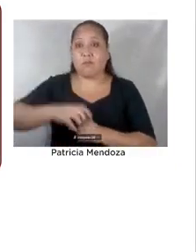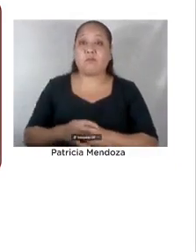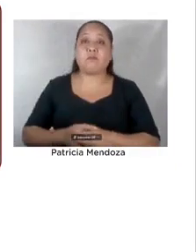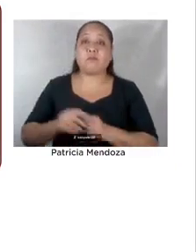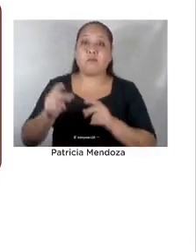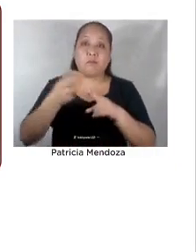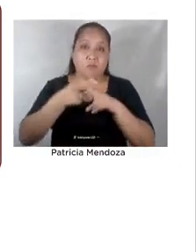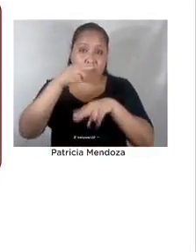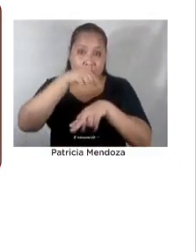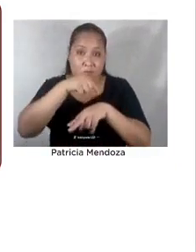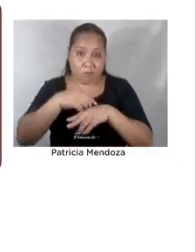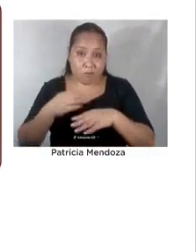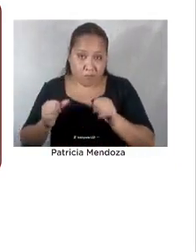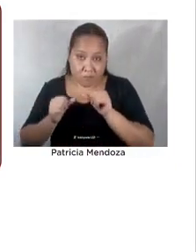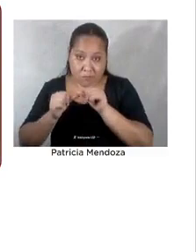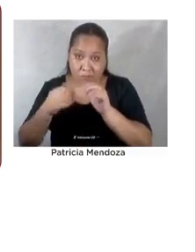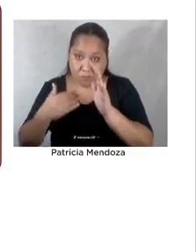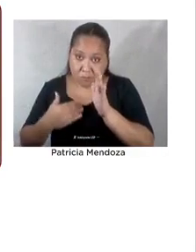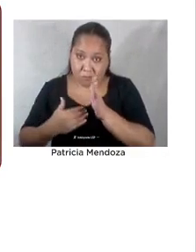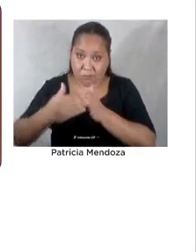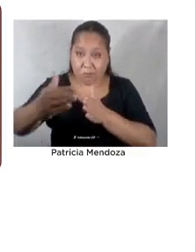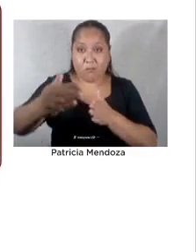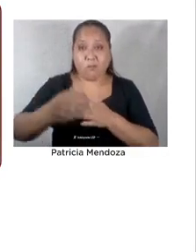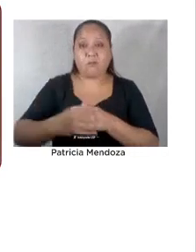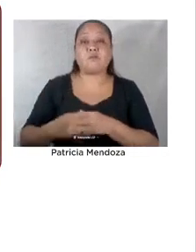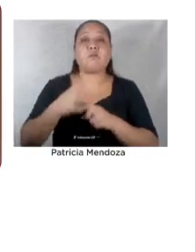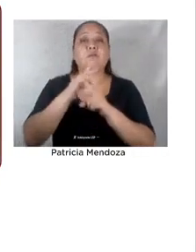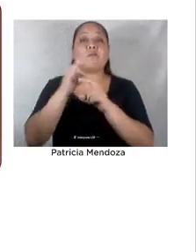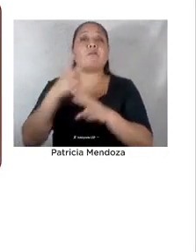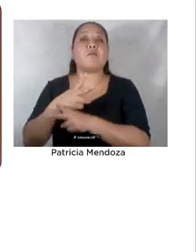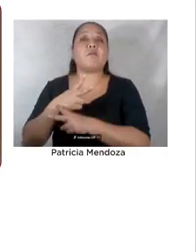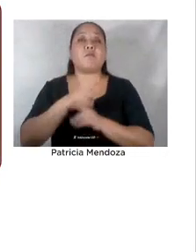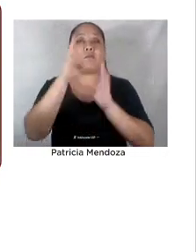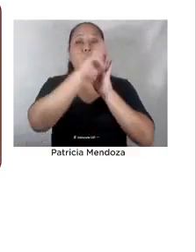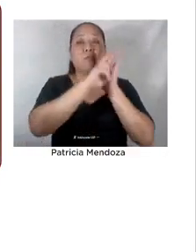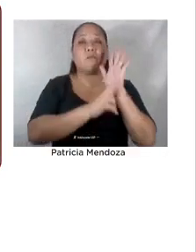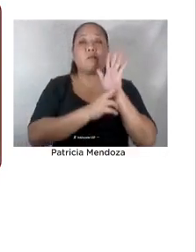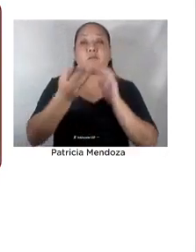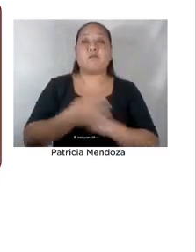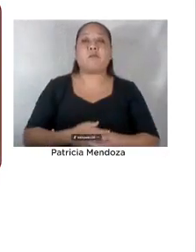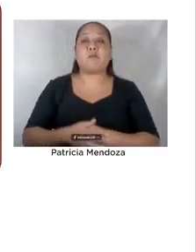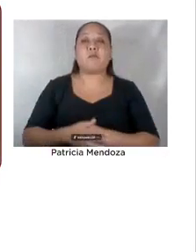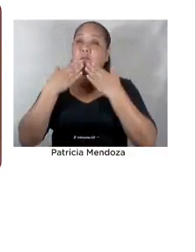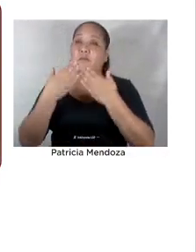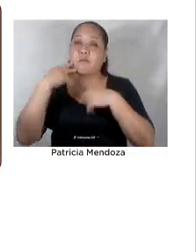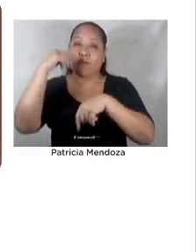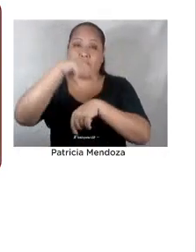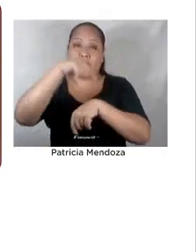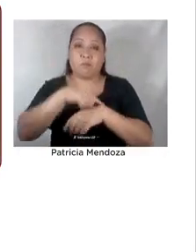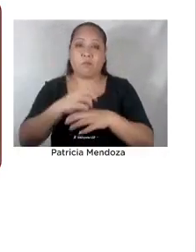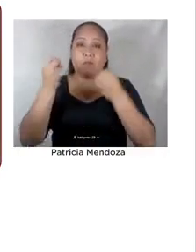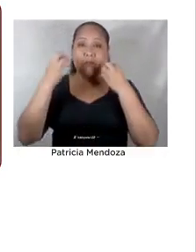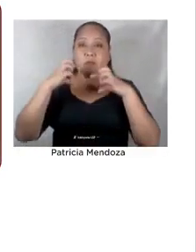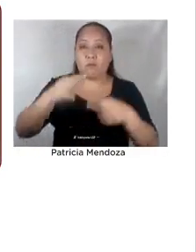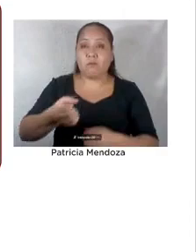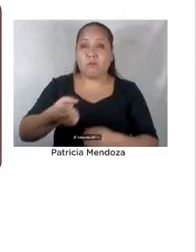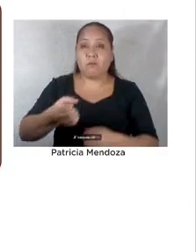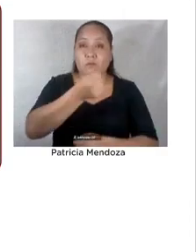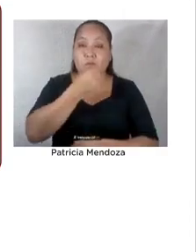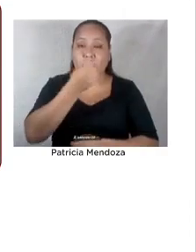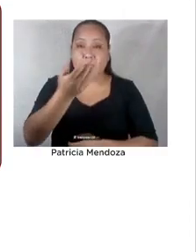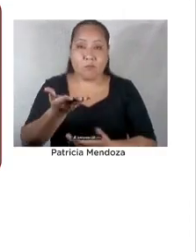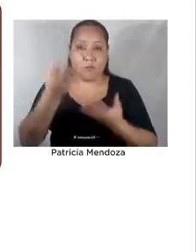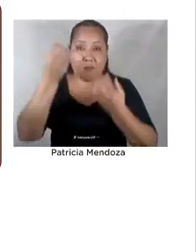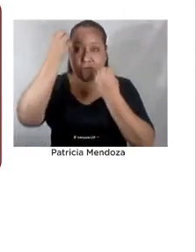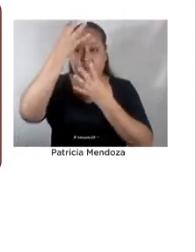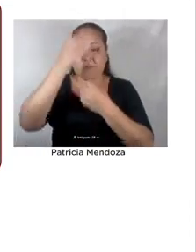tiempo todavía seguir manteniendo las medidas de prevención. Y finalmente agradecerles el espacio, la oportunidad de dirigirme con esta información